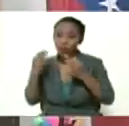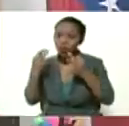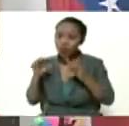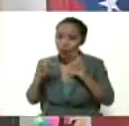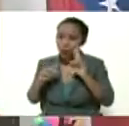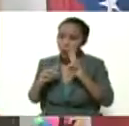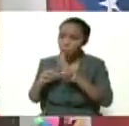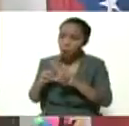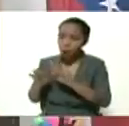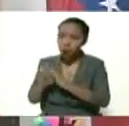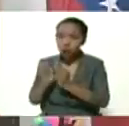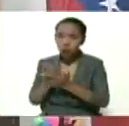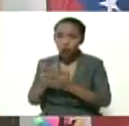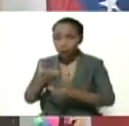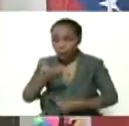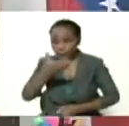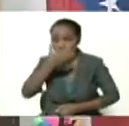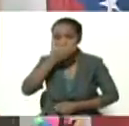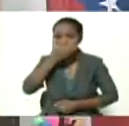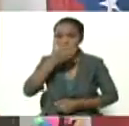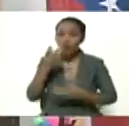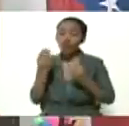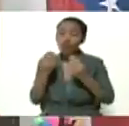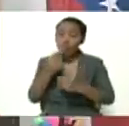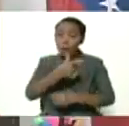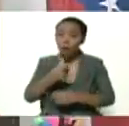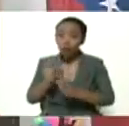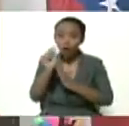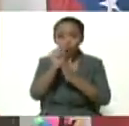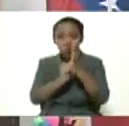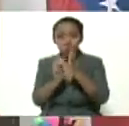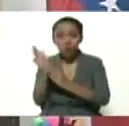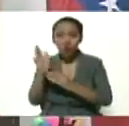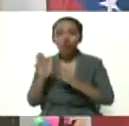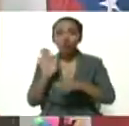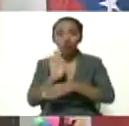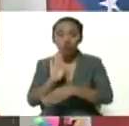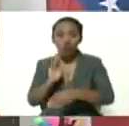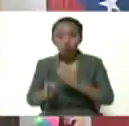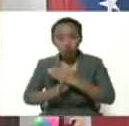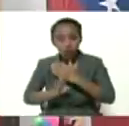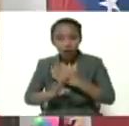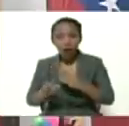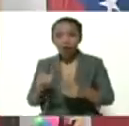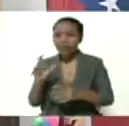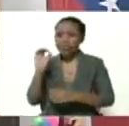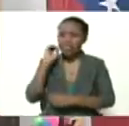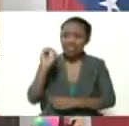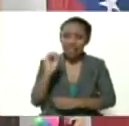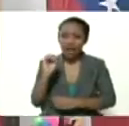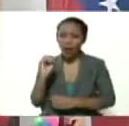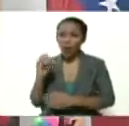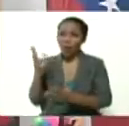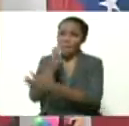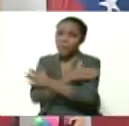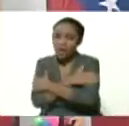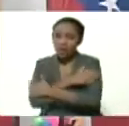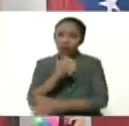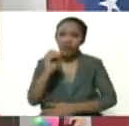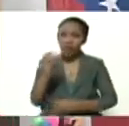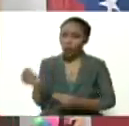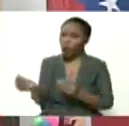ustedes ven a todo el mundo con sus mascarillas, mucha gente con sus guantes, cuidándose, cero abrazos, cero besos. Bueno,